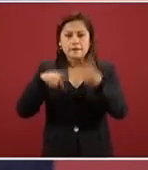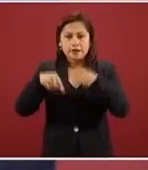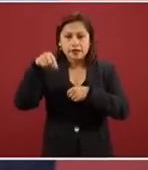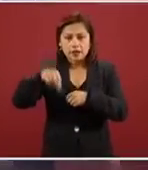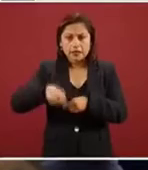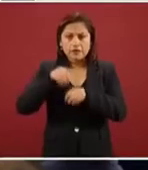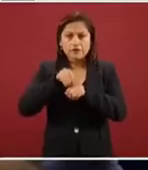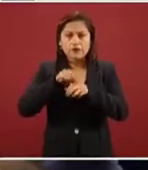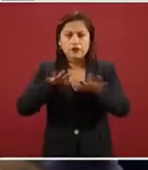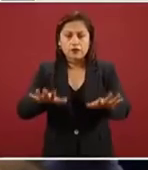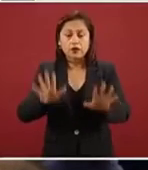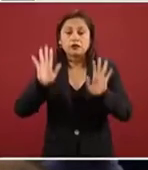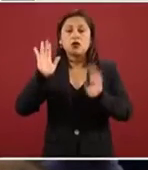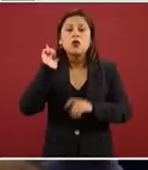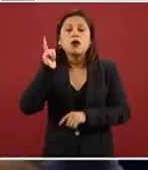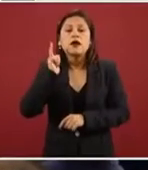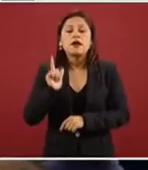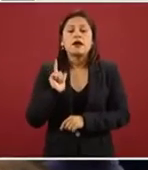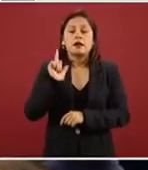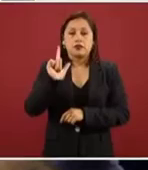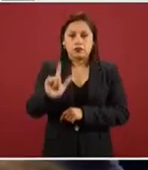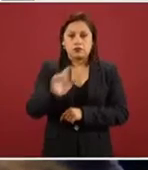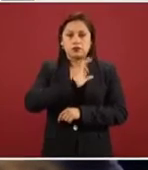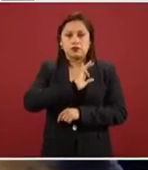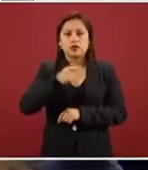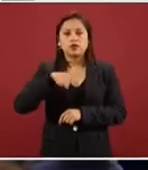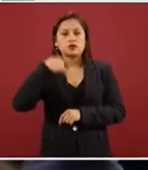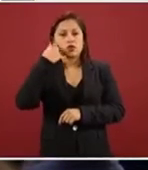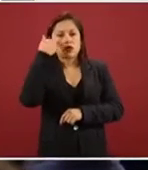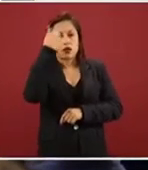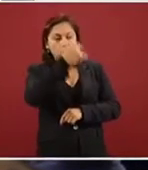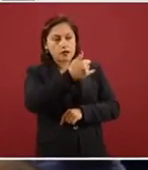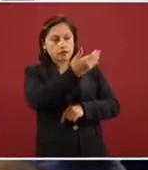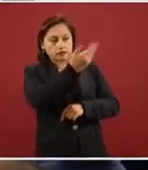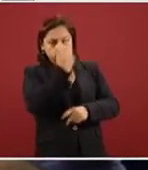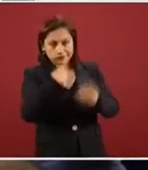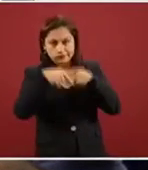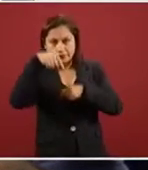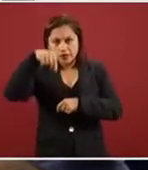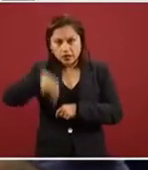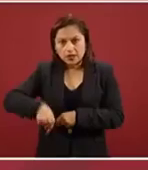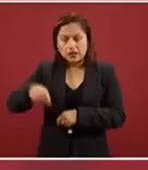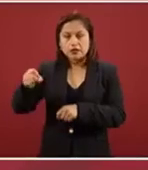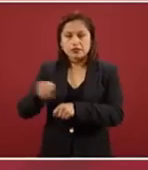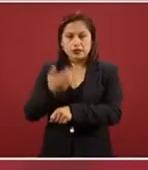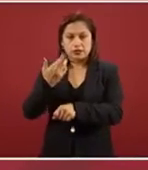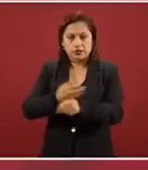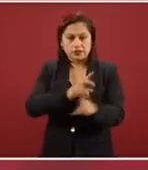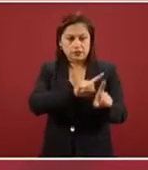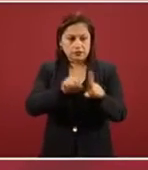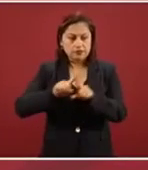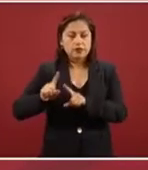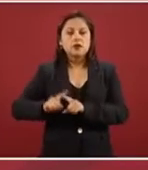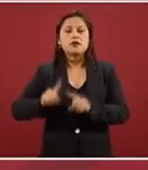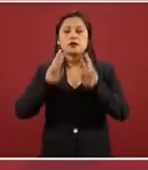lunes yo hablo con los secretarios y que vengan aquí y les informe